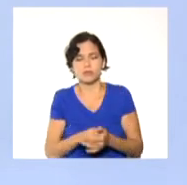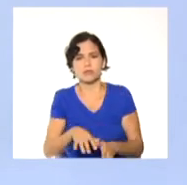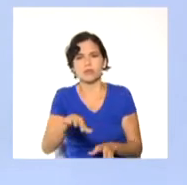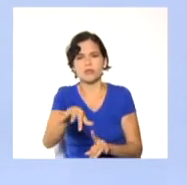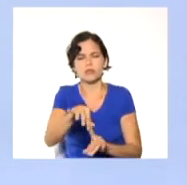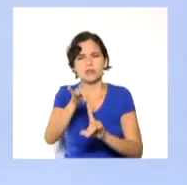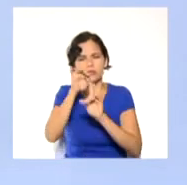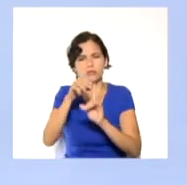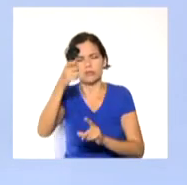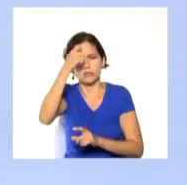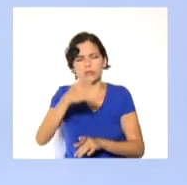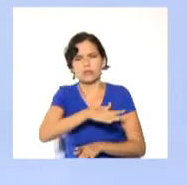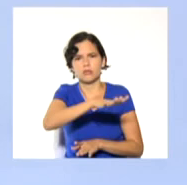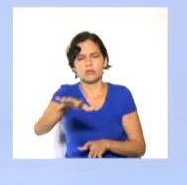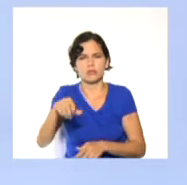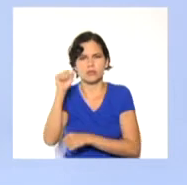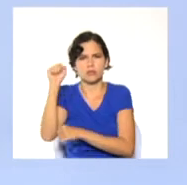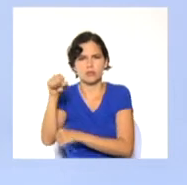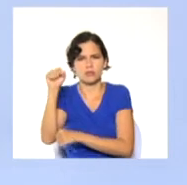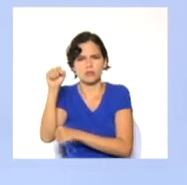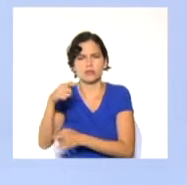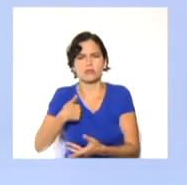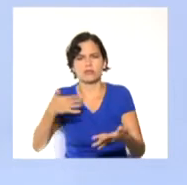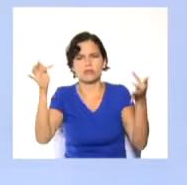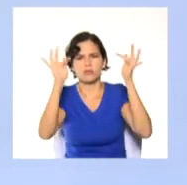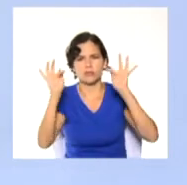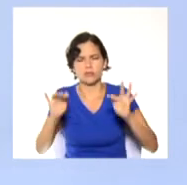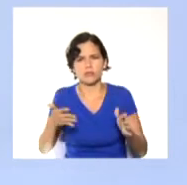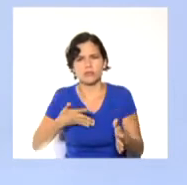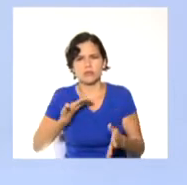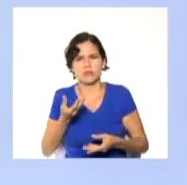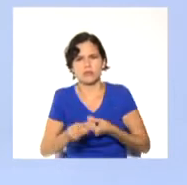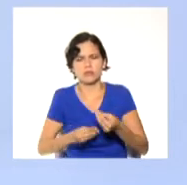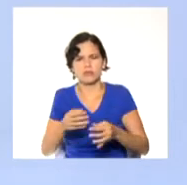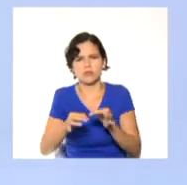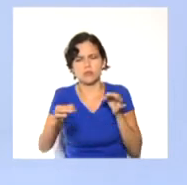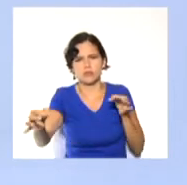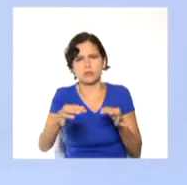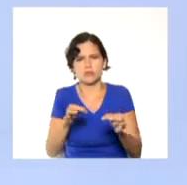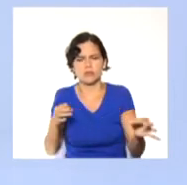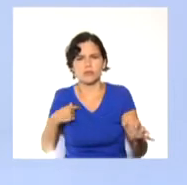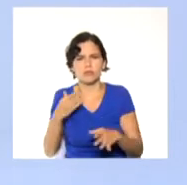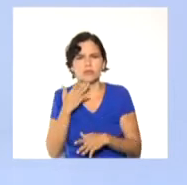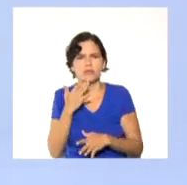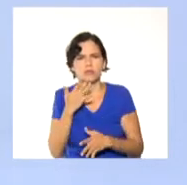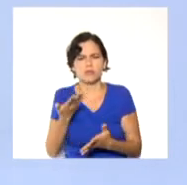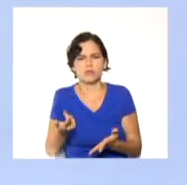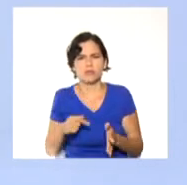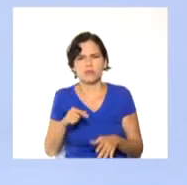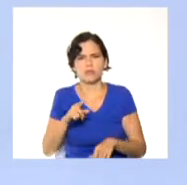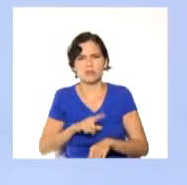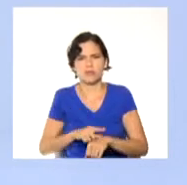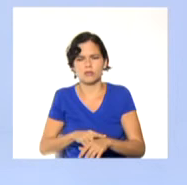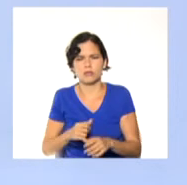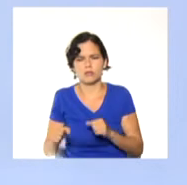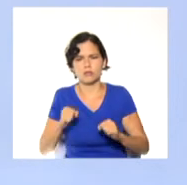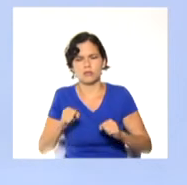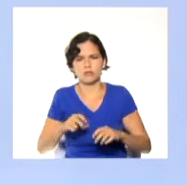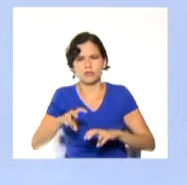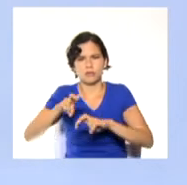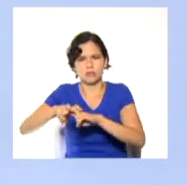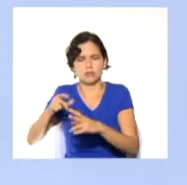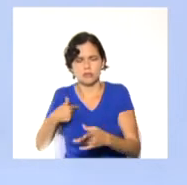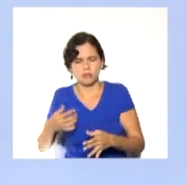especialmente a la población con autismo, de qué manera nos puede servir medir. Por ejemplo, a la hora de mover un mueble podríamos medir